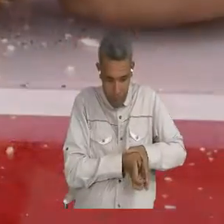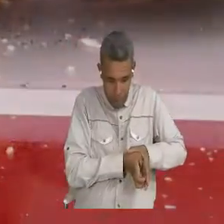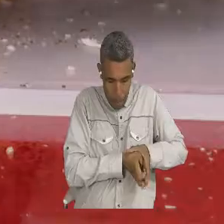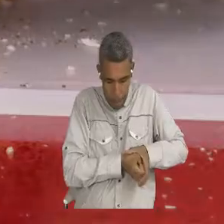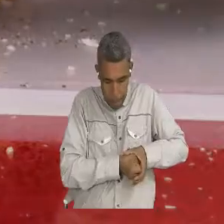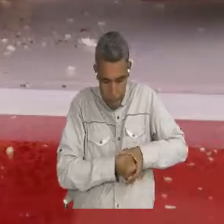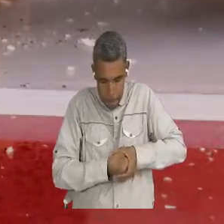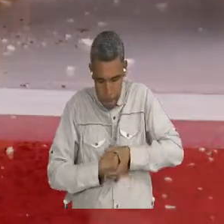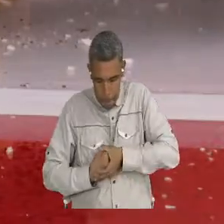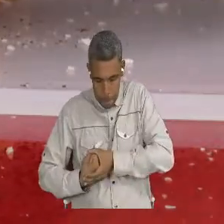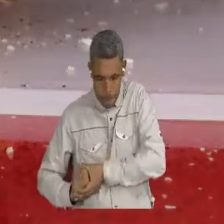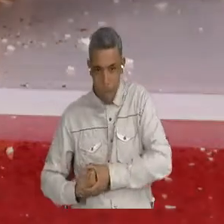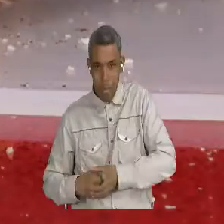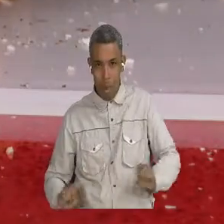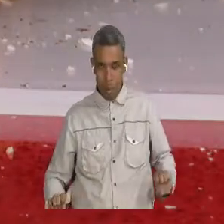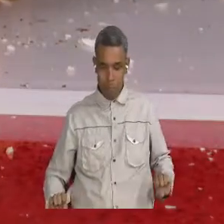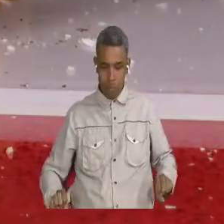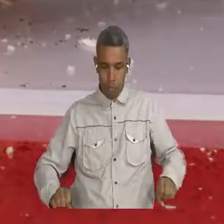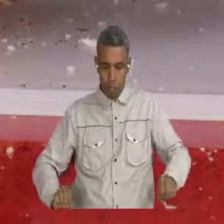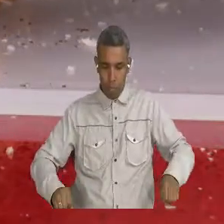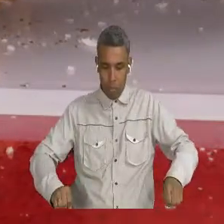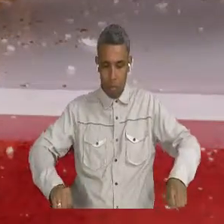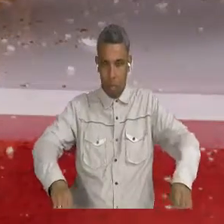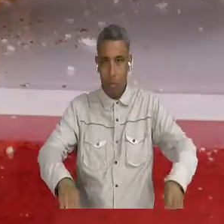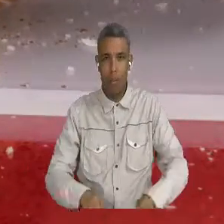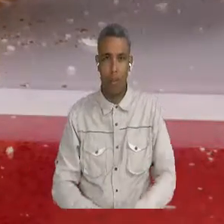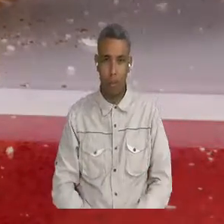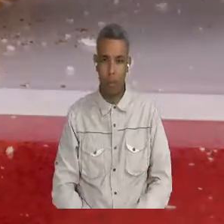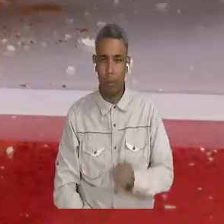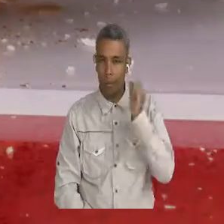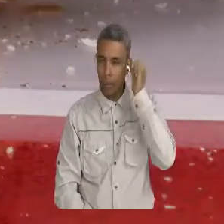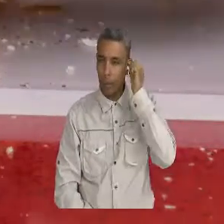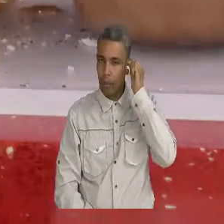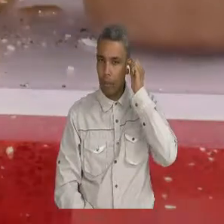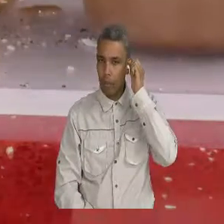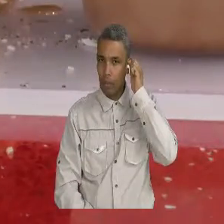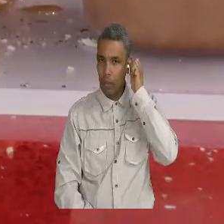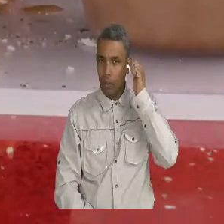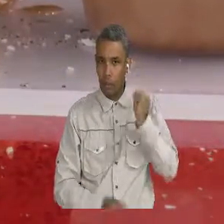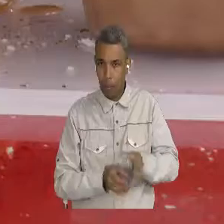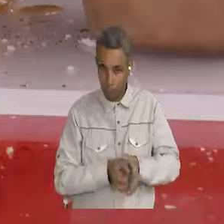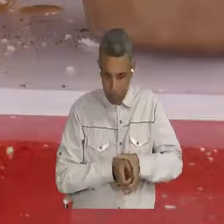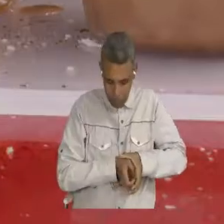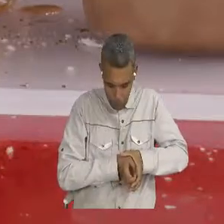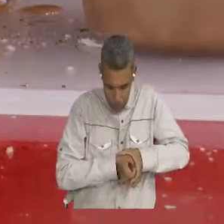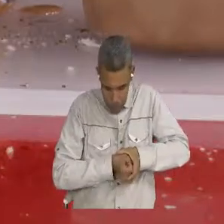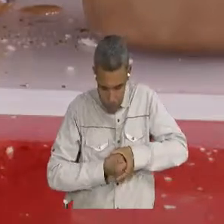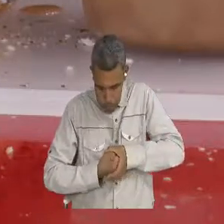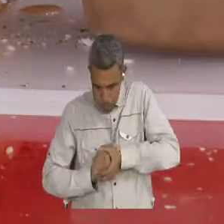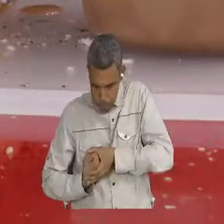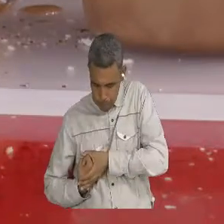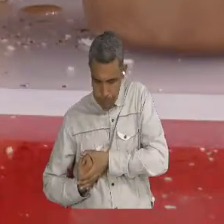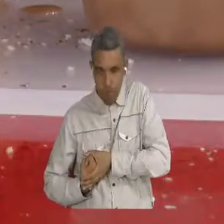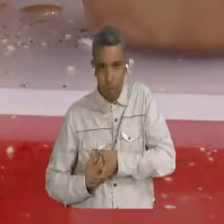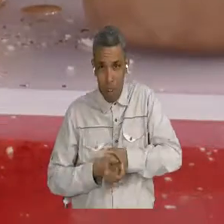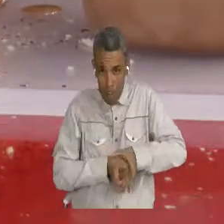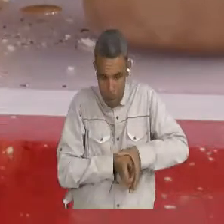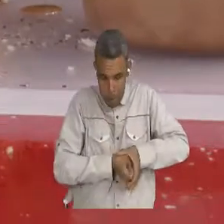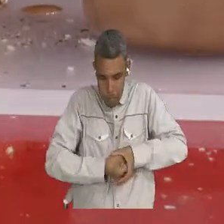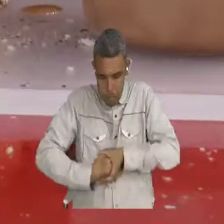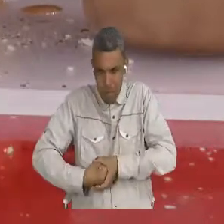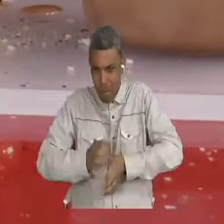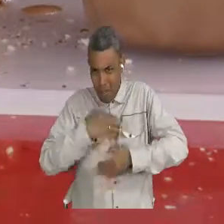queda suficientemente húmedo. Ya. Esto después de prepararlo y hacerlo rollito para las amas de casa, después